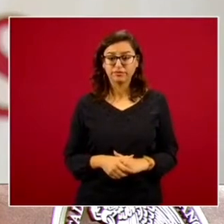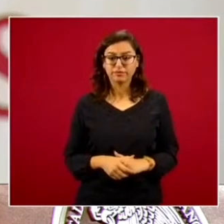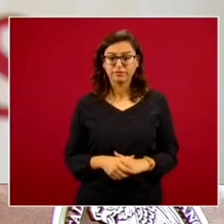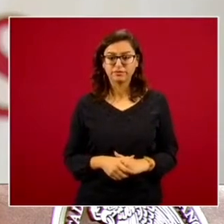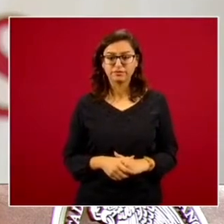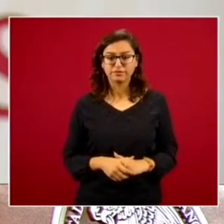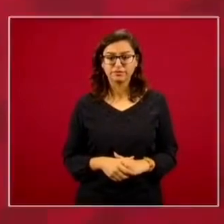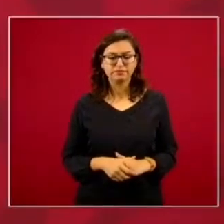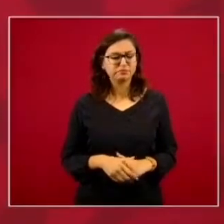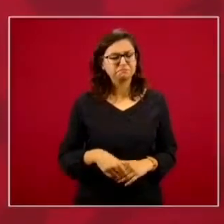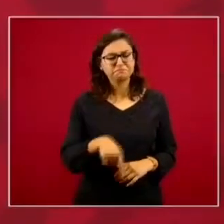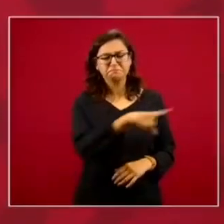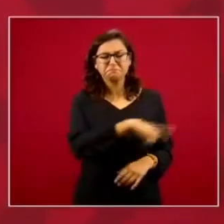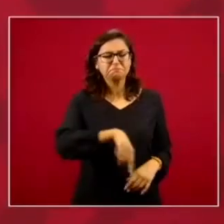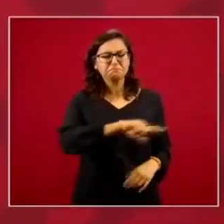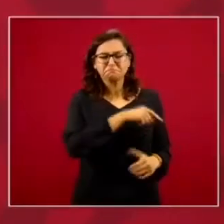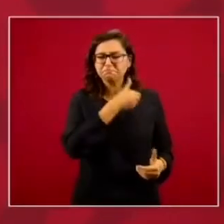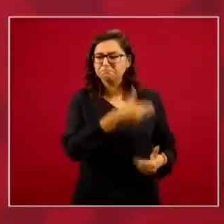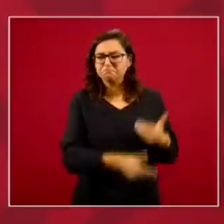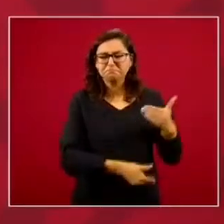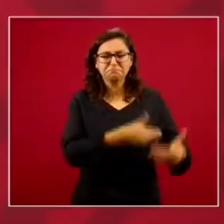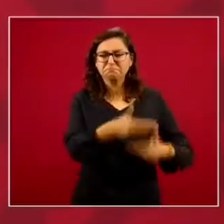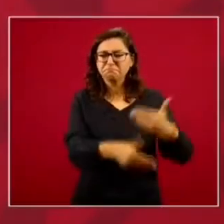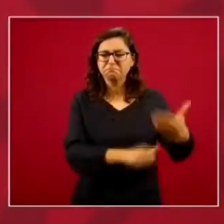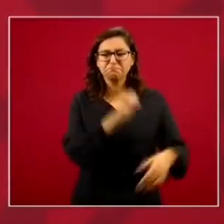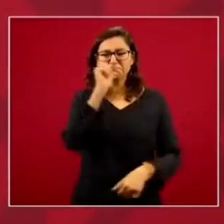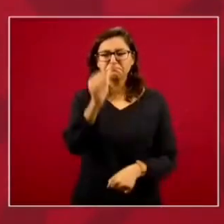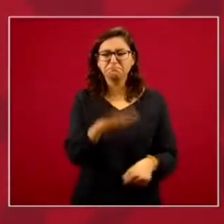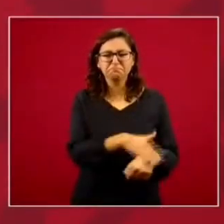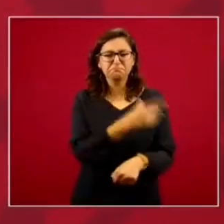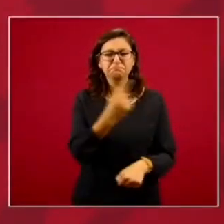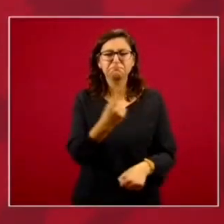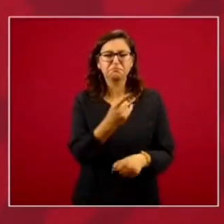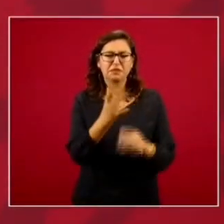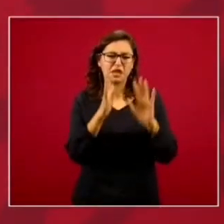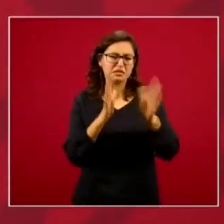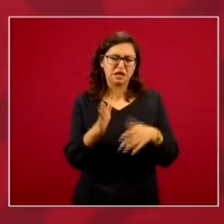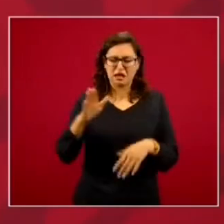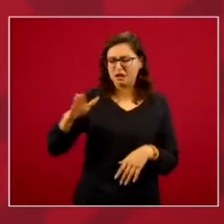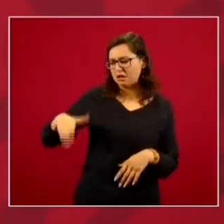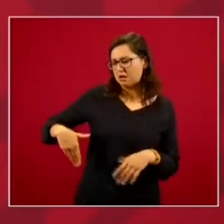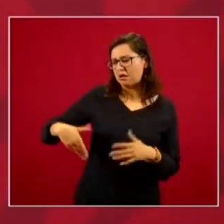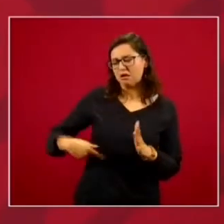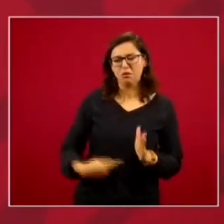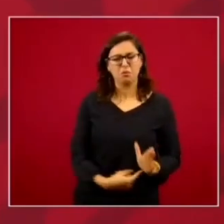¿Por qué no avanzan? Por esto que vimos.